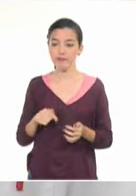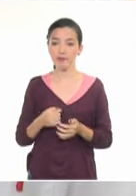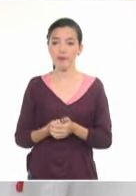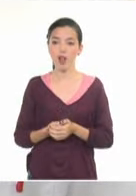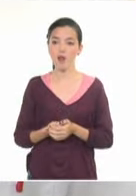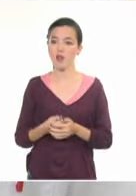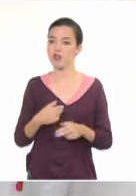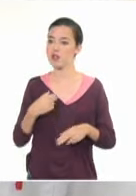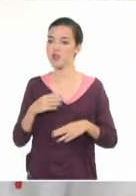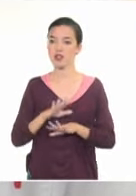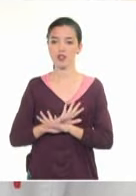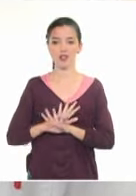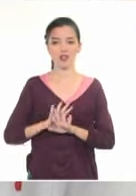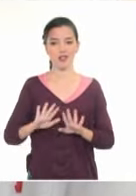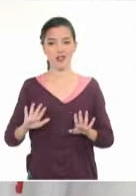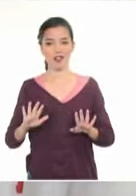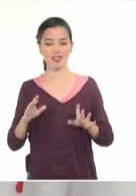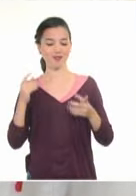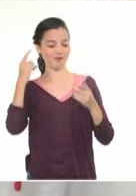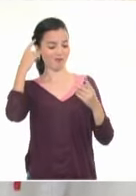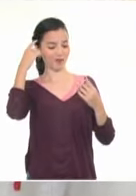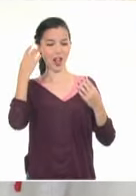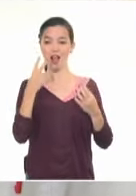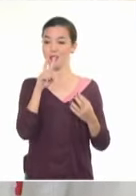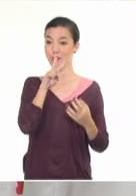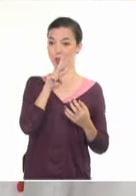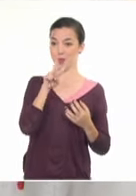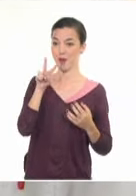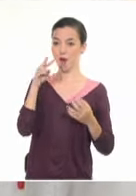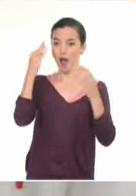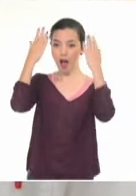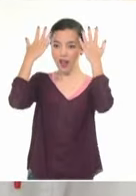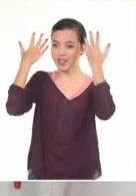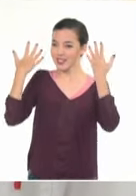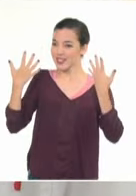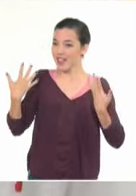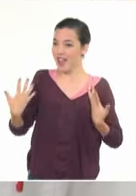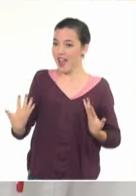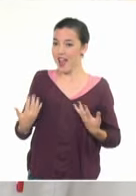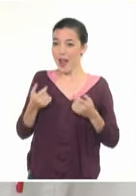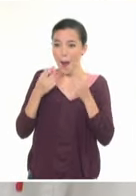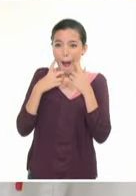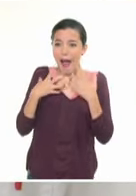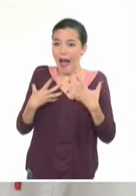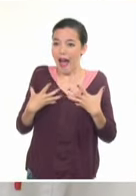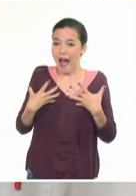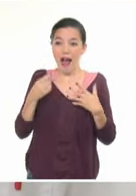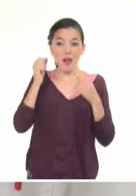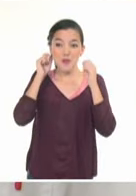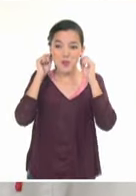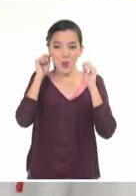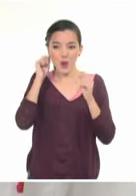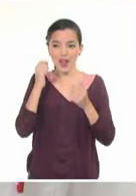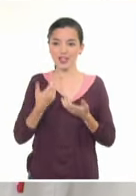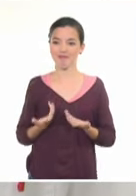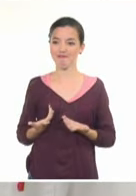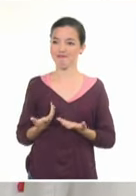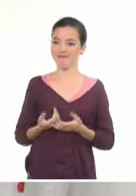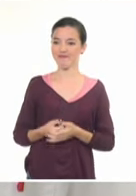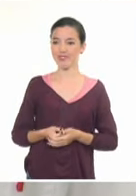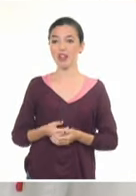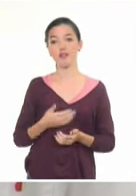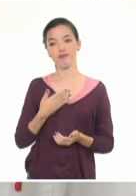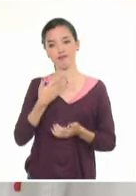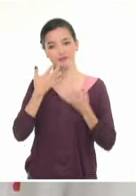de verse con el cabello, que regresa la seguridad, que regresa la vanidad, que regresa la feminidad, los pacientes se sienten mejor,